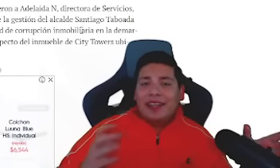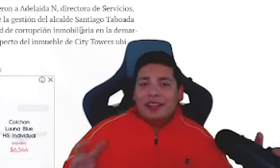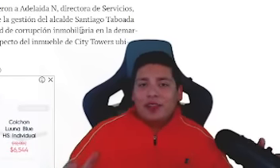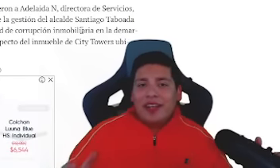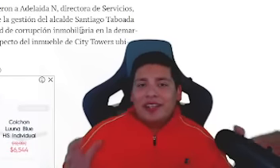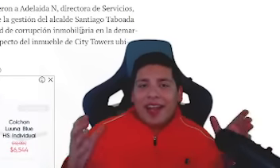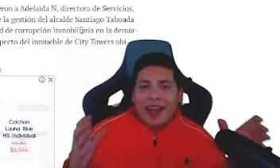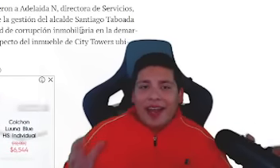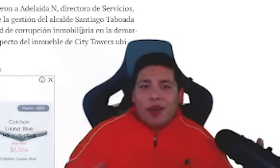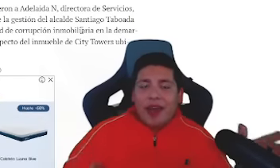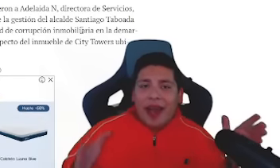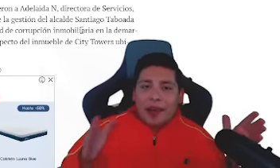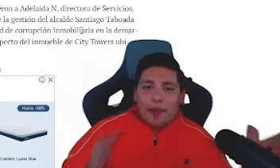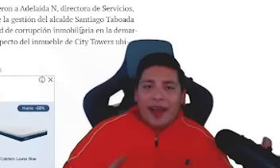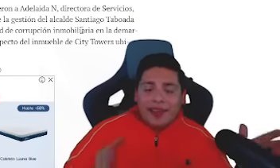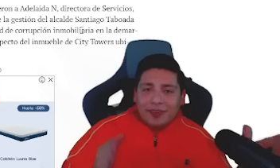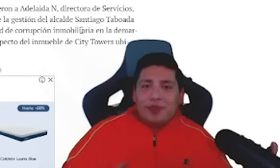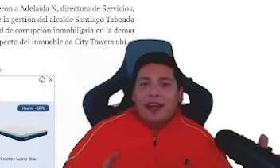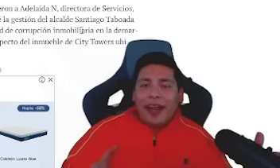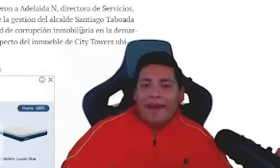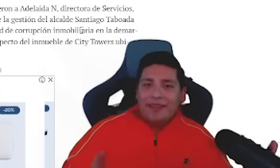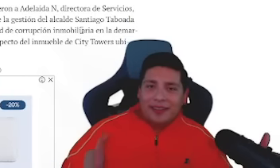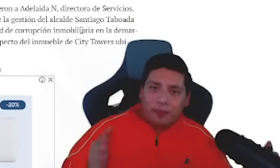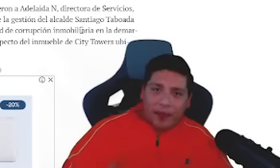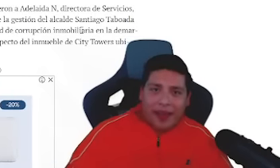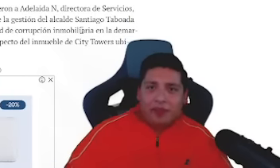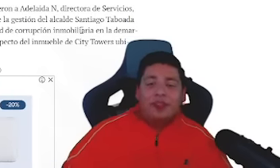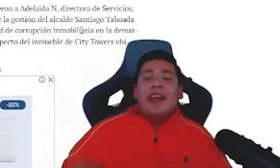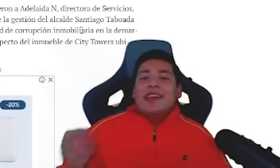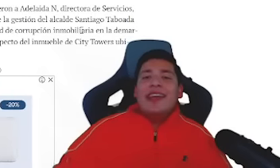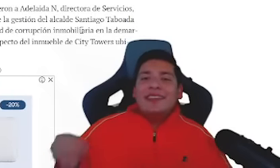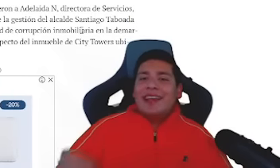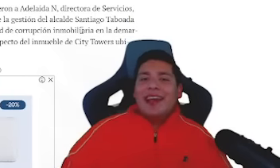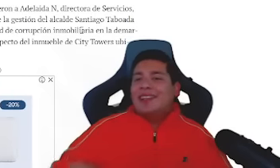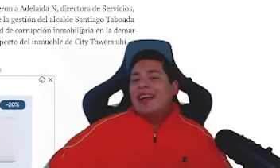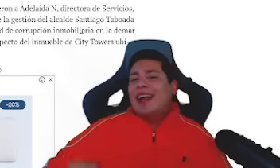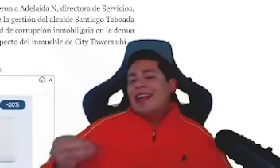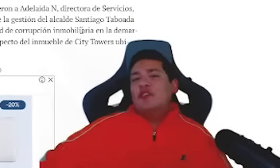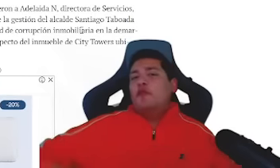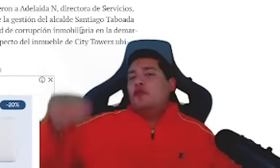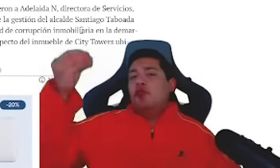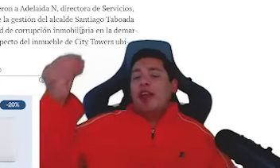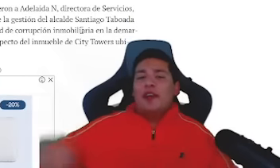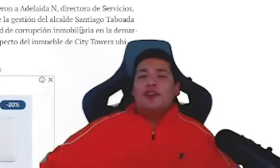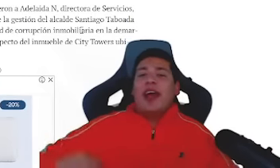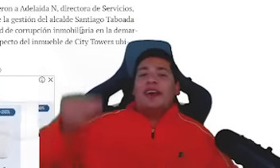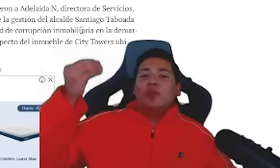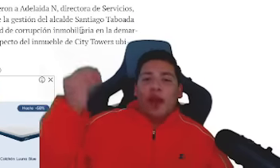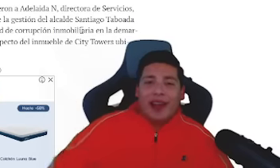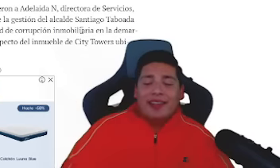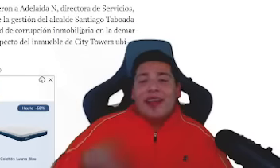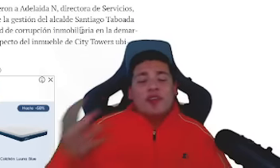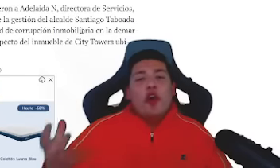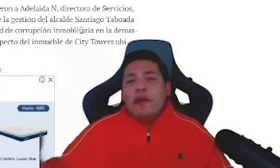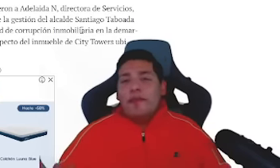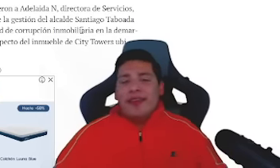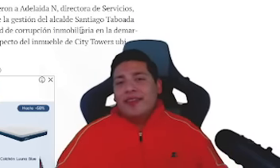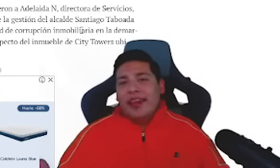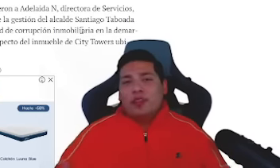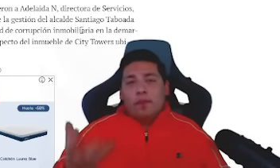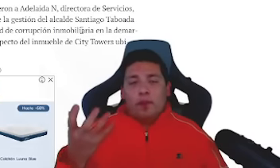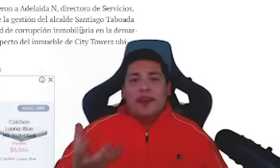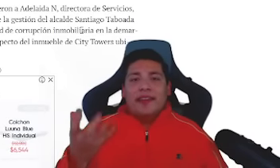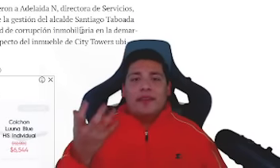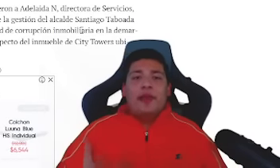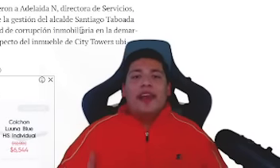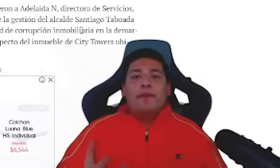las investigaciones ya llegaron a niveles nunca antes esperados y es que ya están cayendo funcionarios actuales y